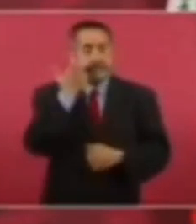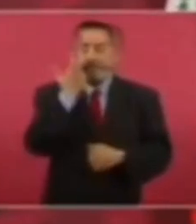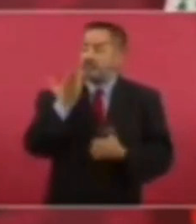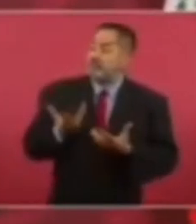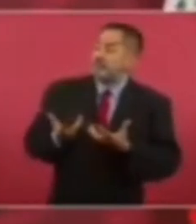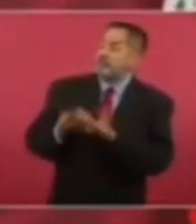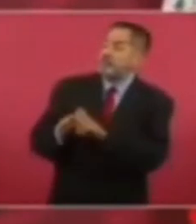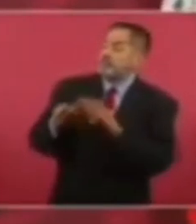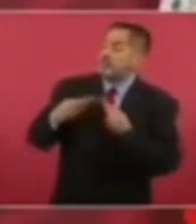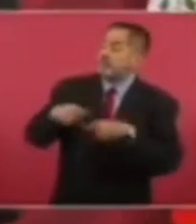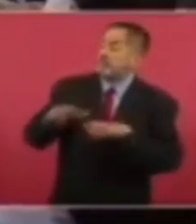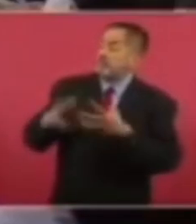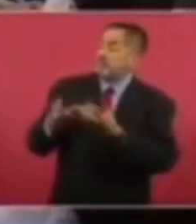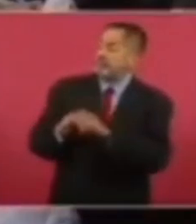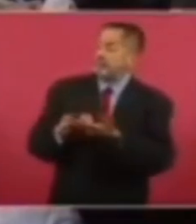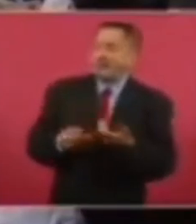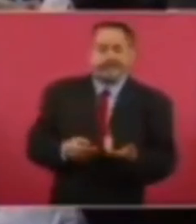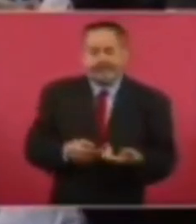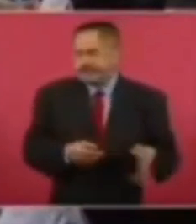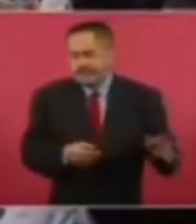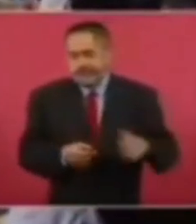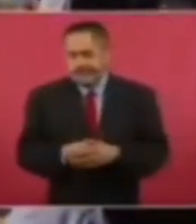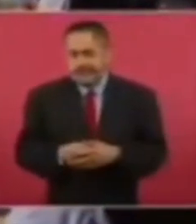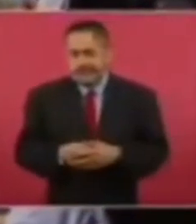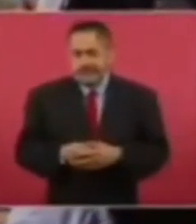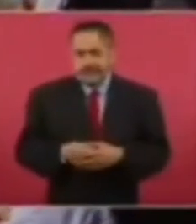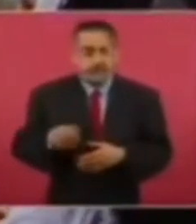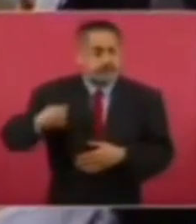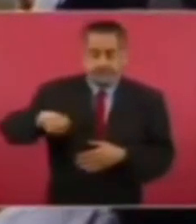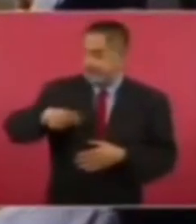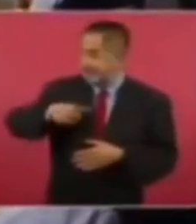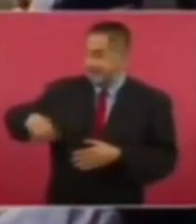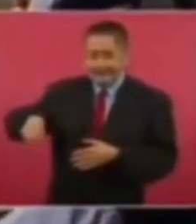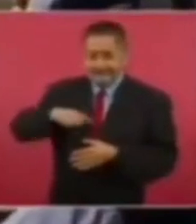pero nosotros no somos sociedad civil.